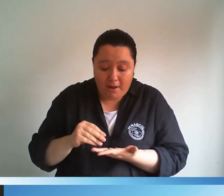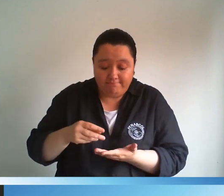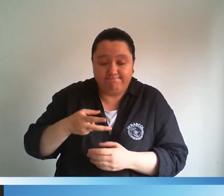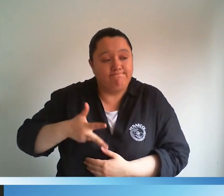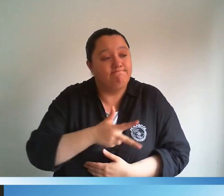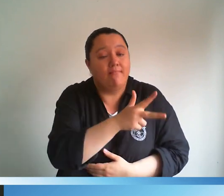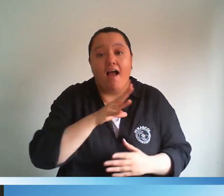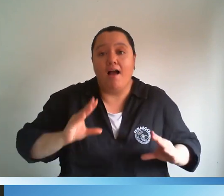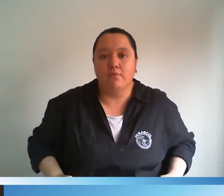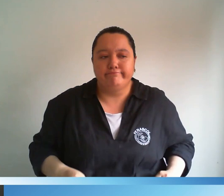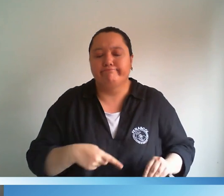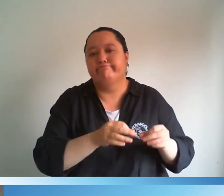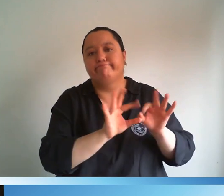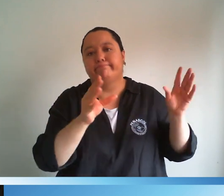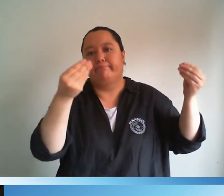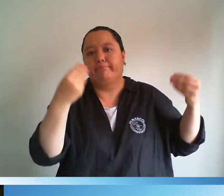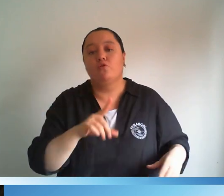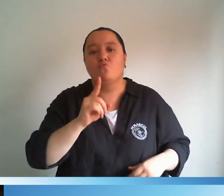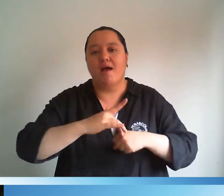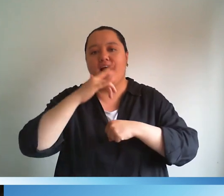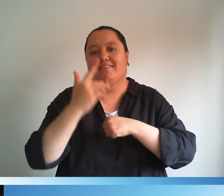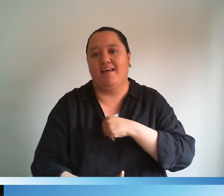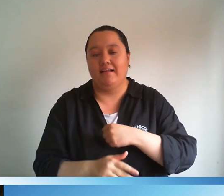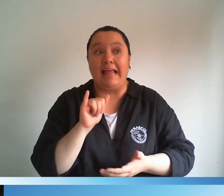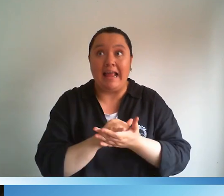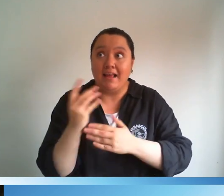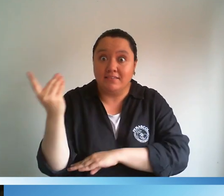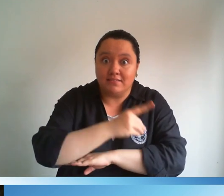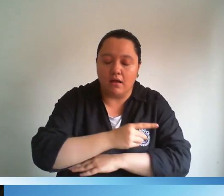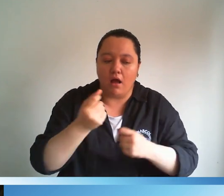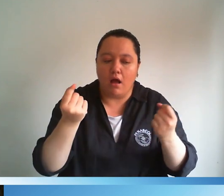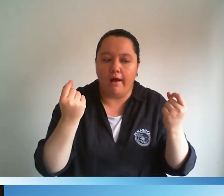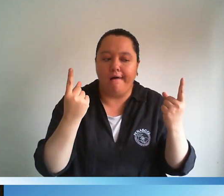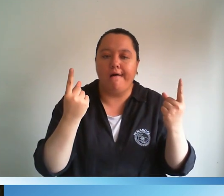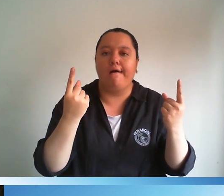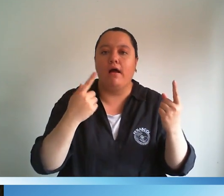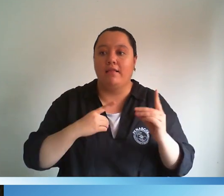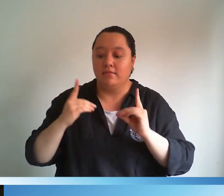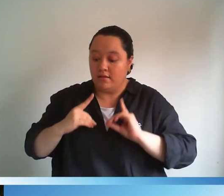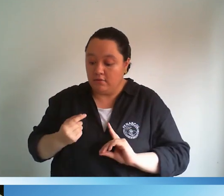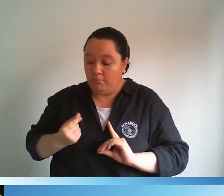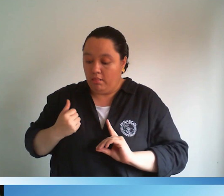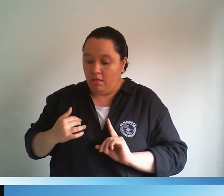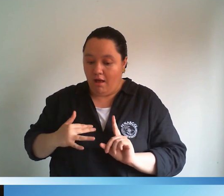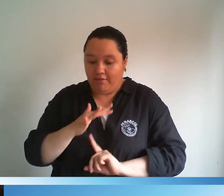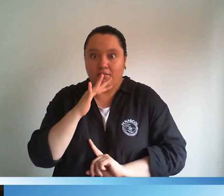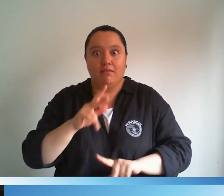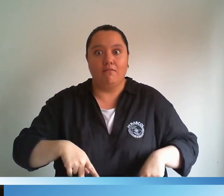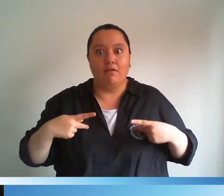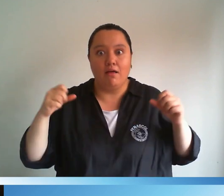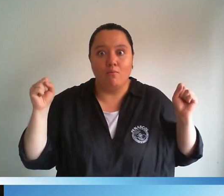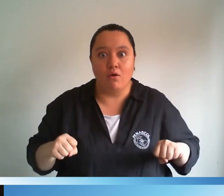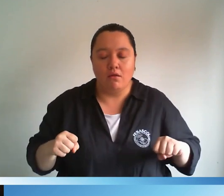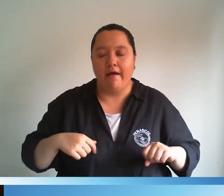tenía las gasté en ese momento para el pasaje. Y perdí la oportunidad por llegar tarde. Ese día comprendí que una pequeña decisión puede alterar el